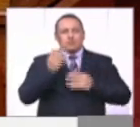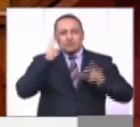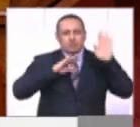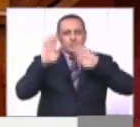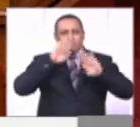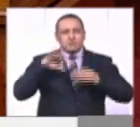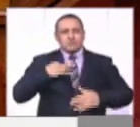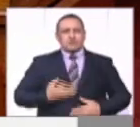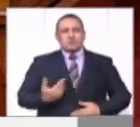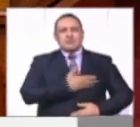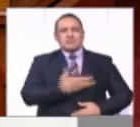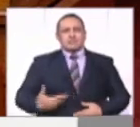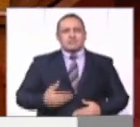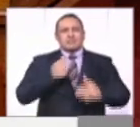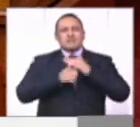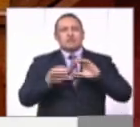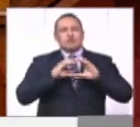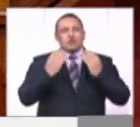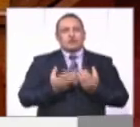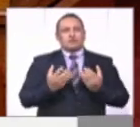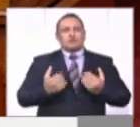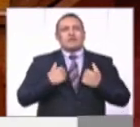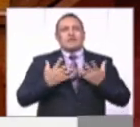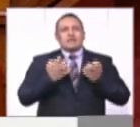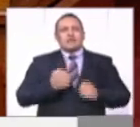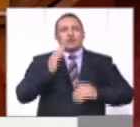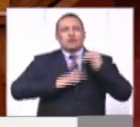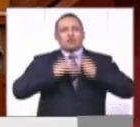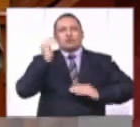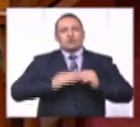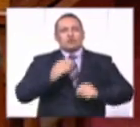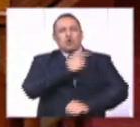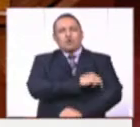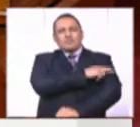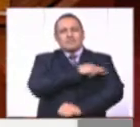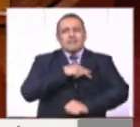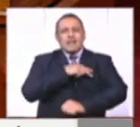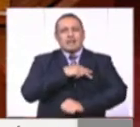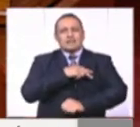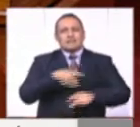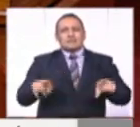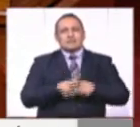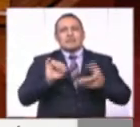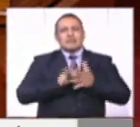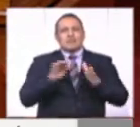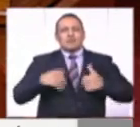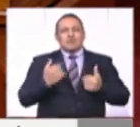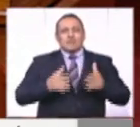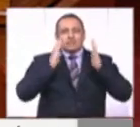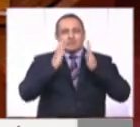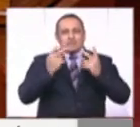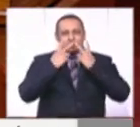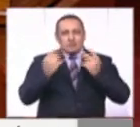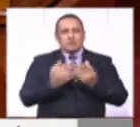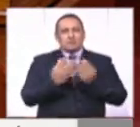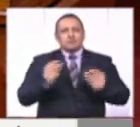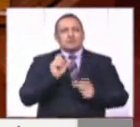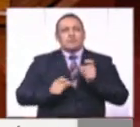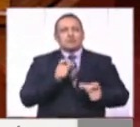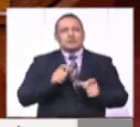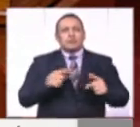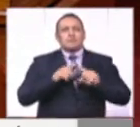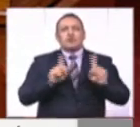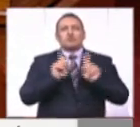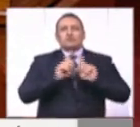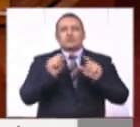presor presidente acá en el congreso querer construir hospitales para que puedan atender a nuestros pacientes pero